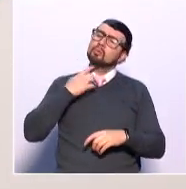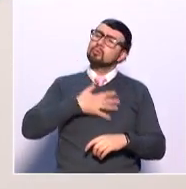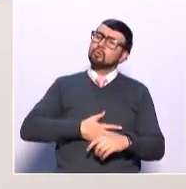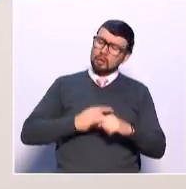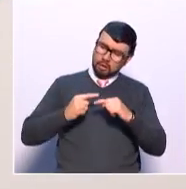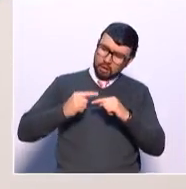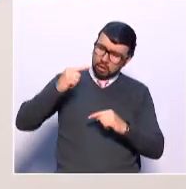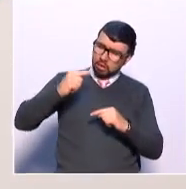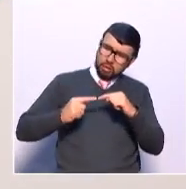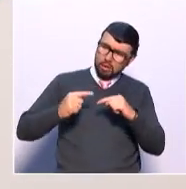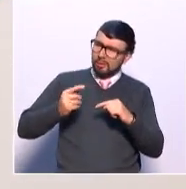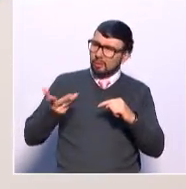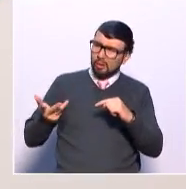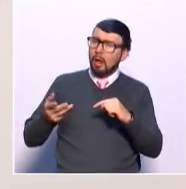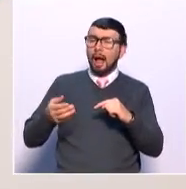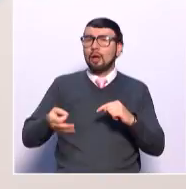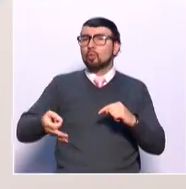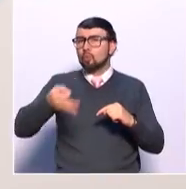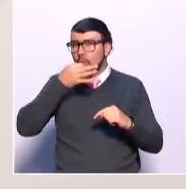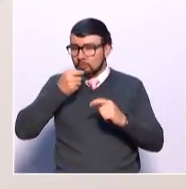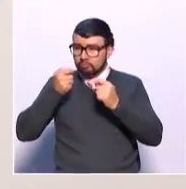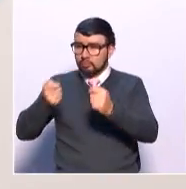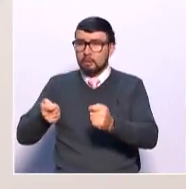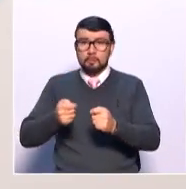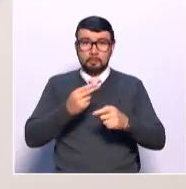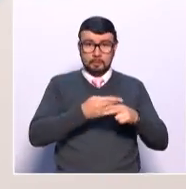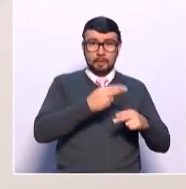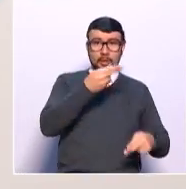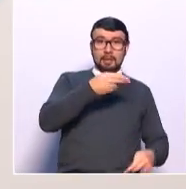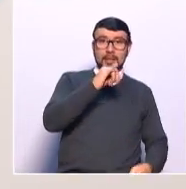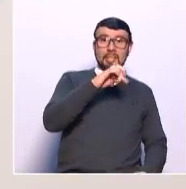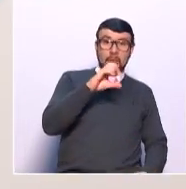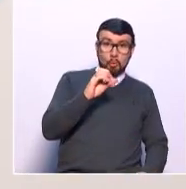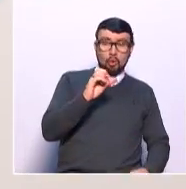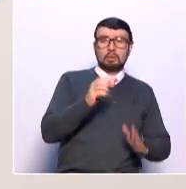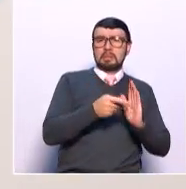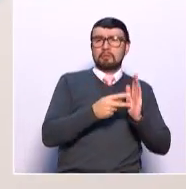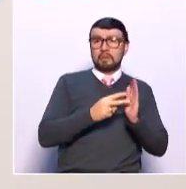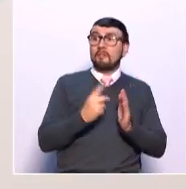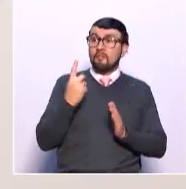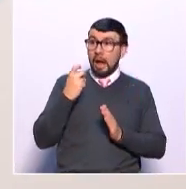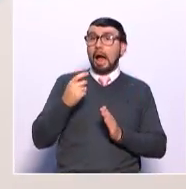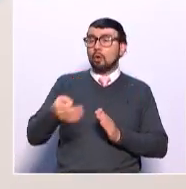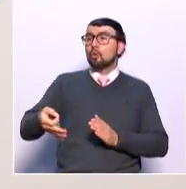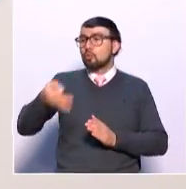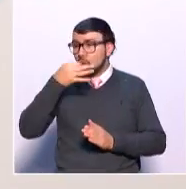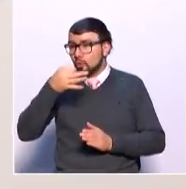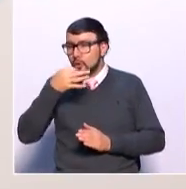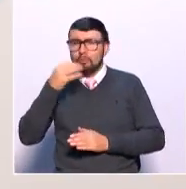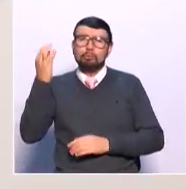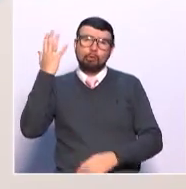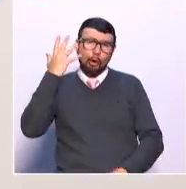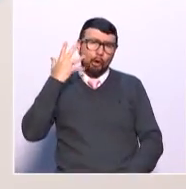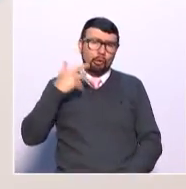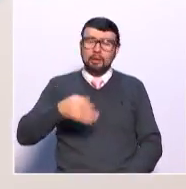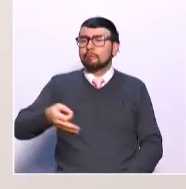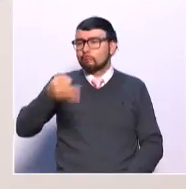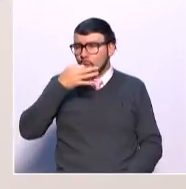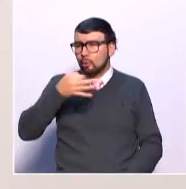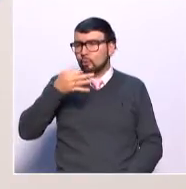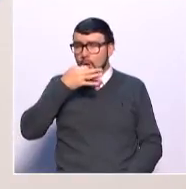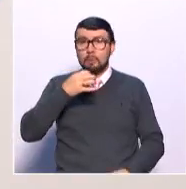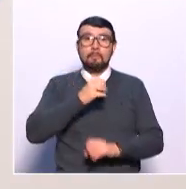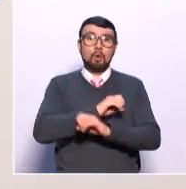dar el sustituto para así es hipotiroidismo es que le hace falta entonces le tiene que tomar la pastilla a todos los días en